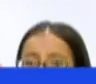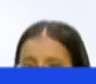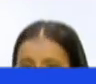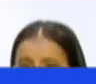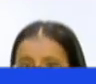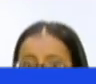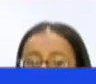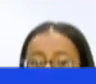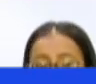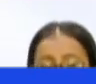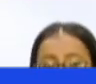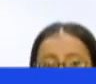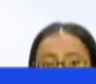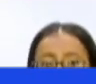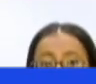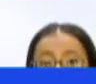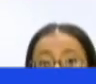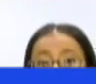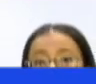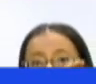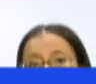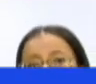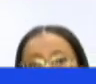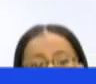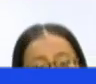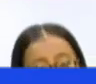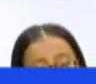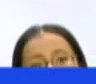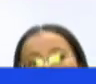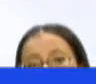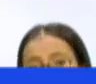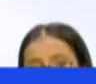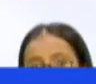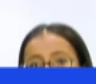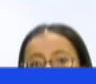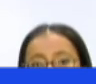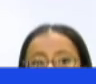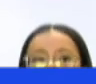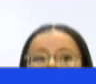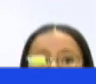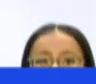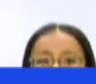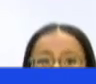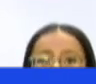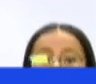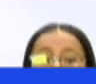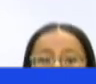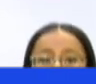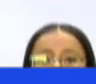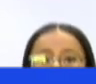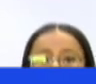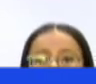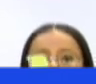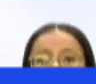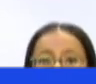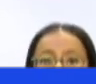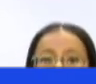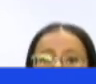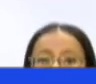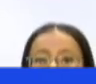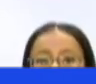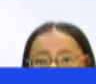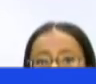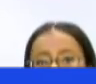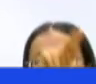18-CR-499. Caso número 6, Víctor Savillón, actual diputado del Congreso